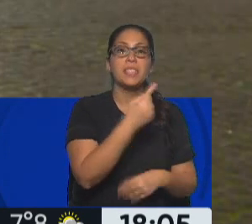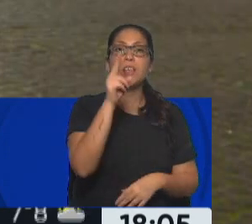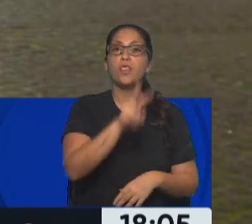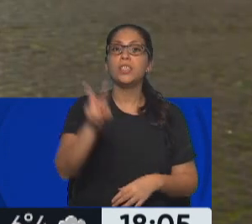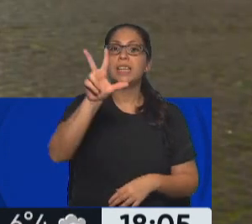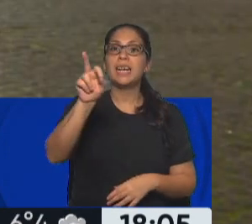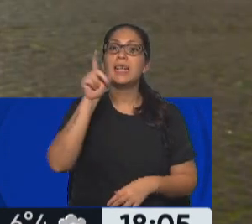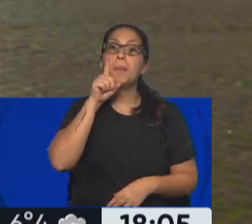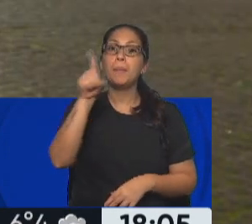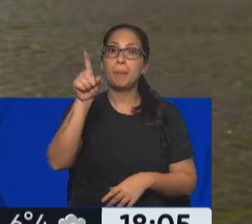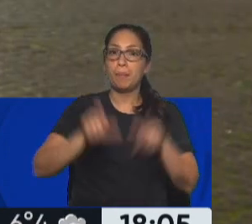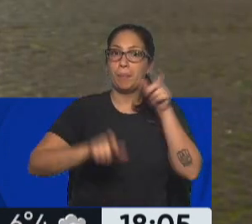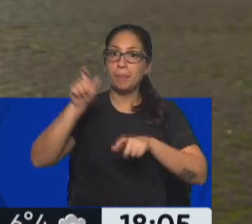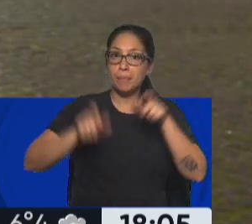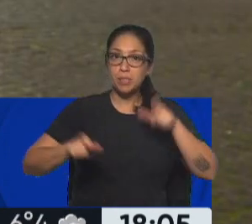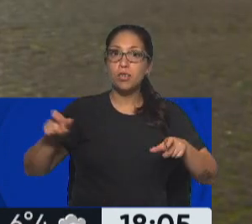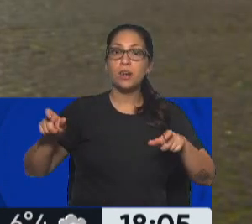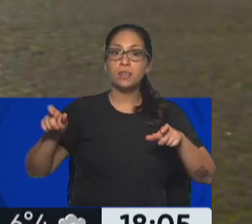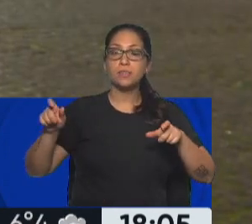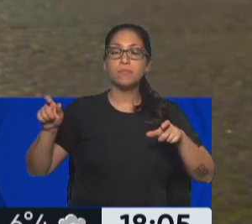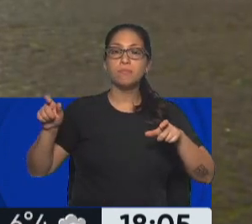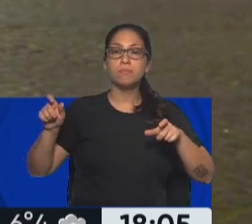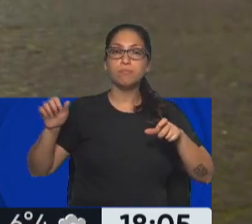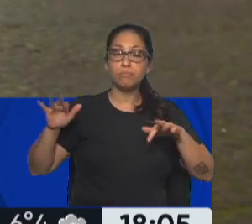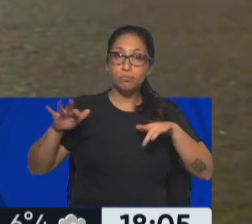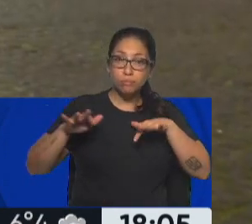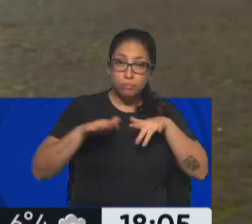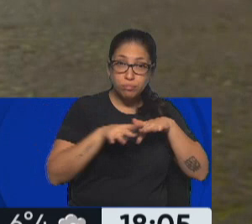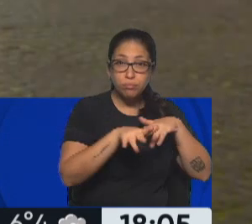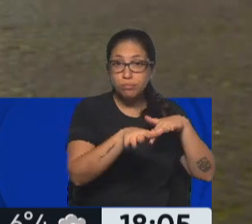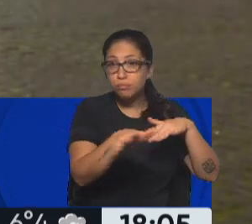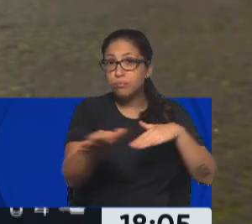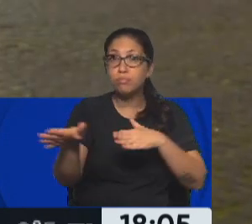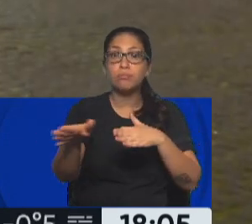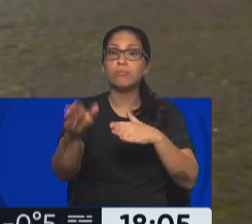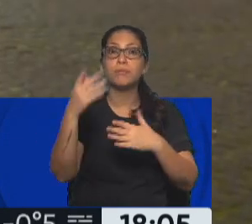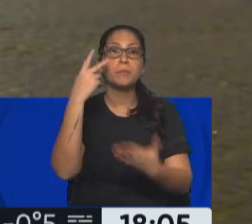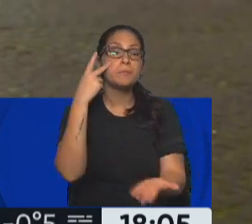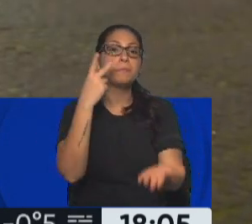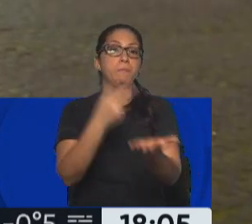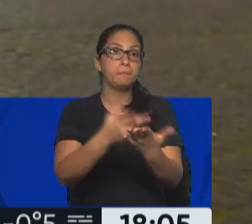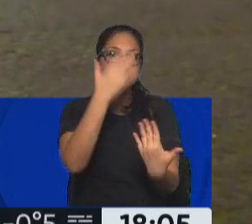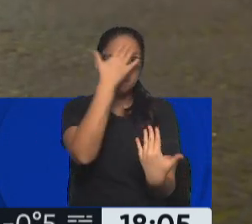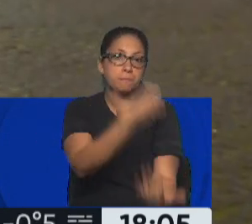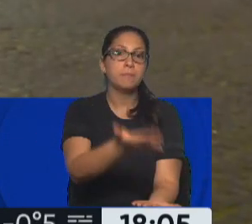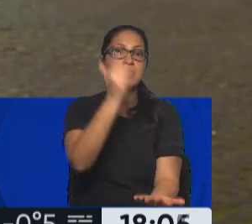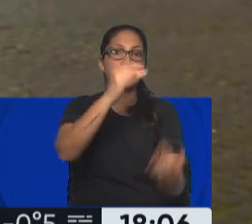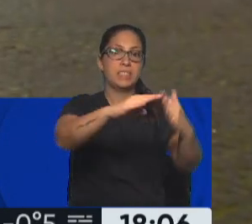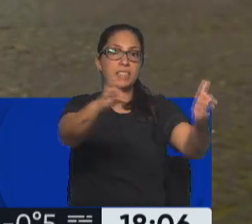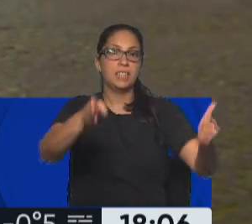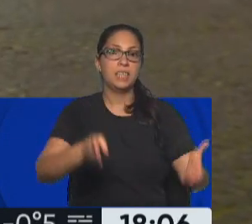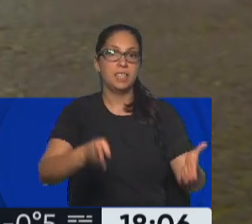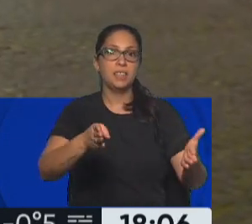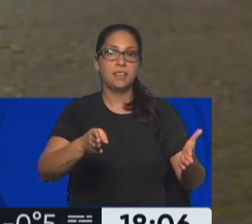230.000 personas lograron ingresar en la basílica y lograron ver el féretro en la capilla ardiente